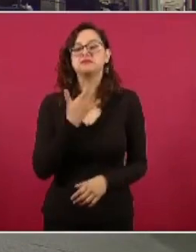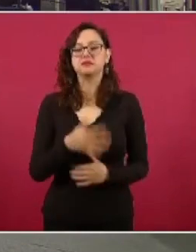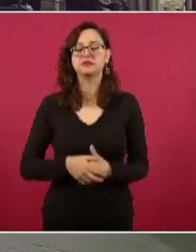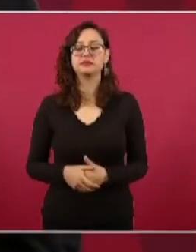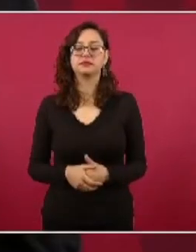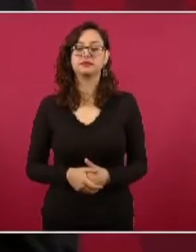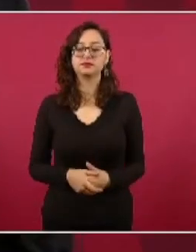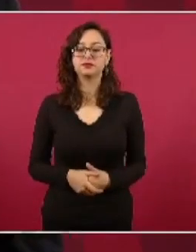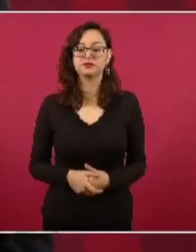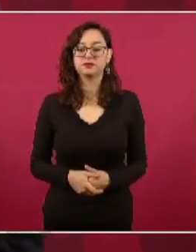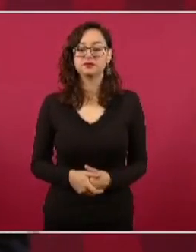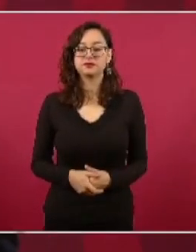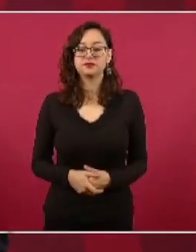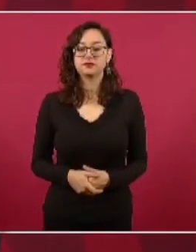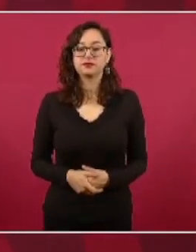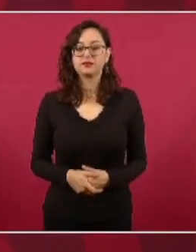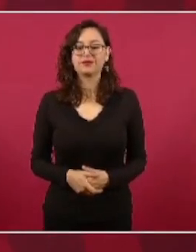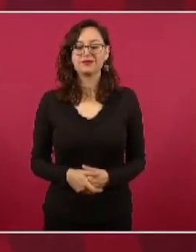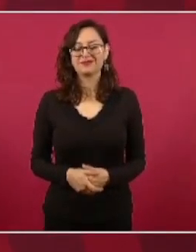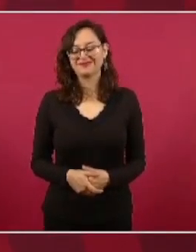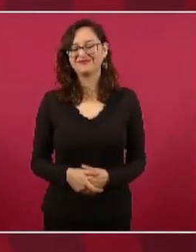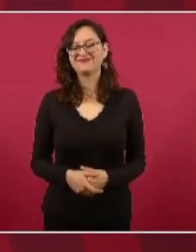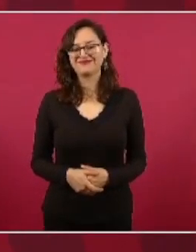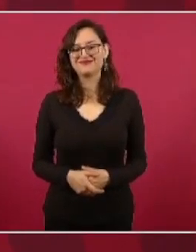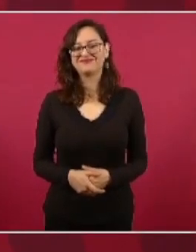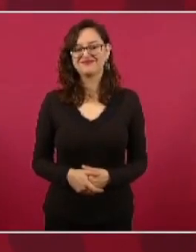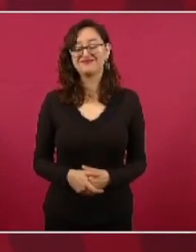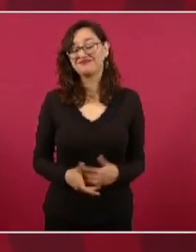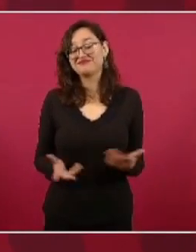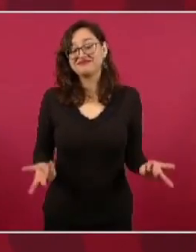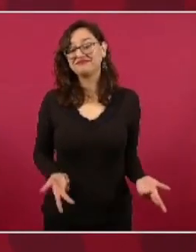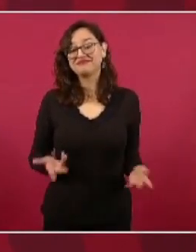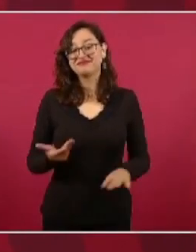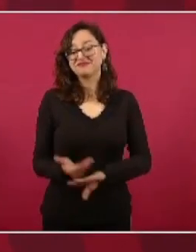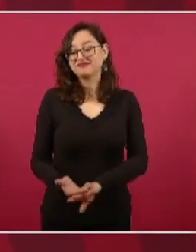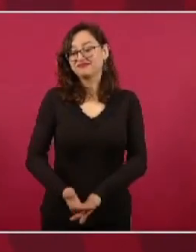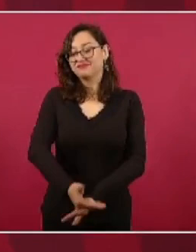medios de información completamente